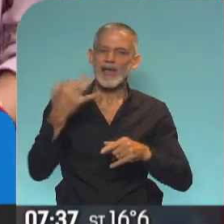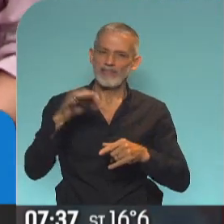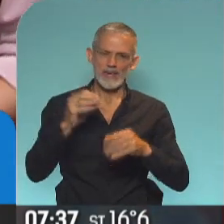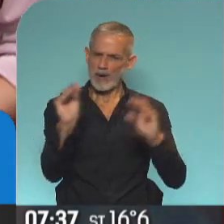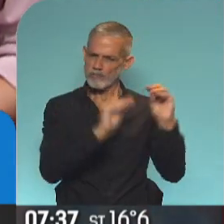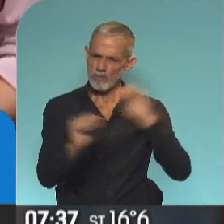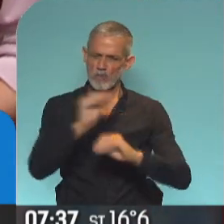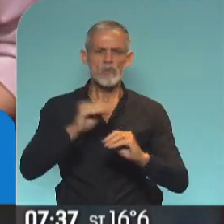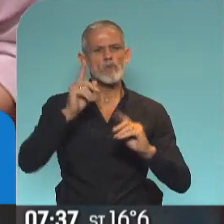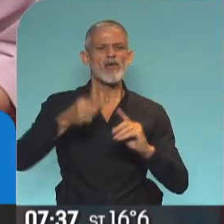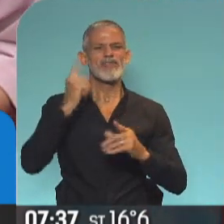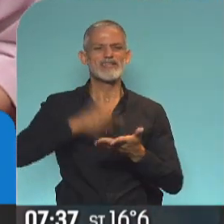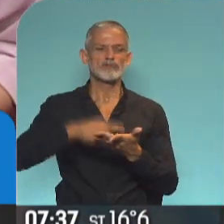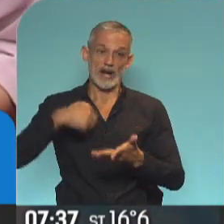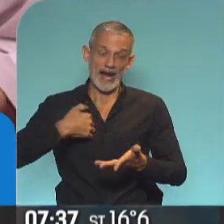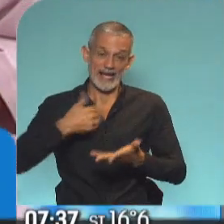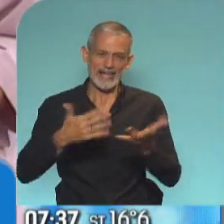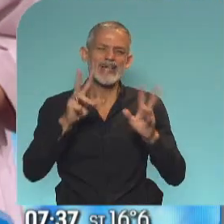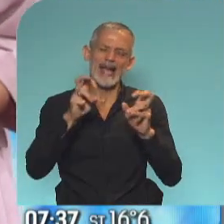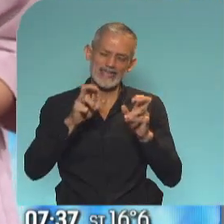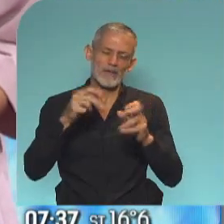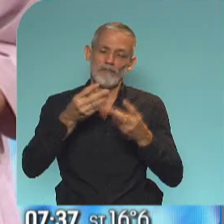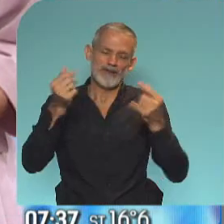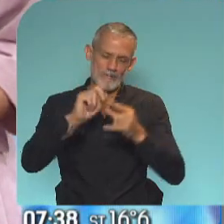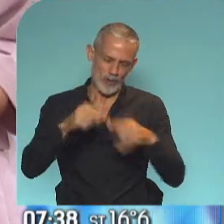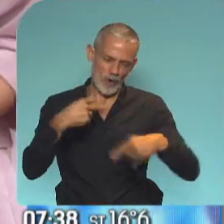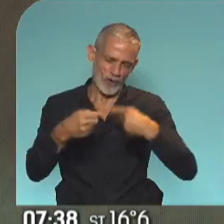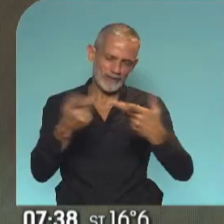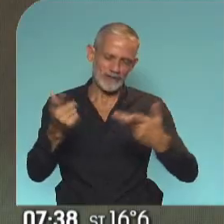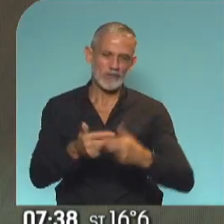ser establecido en Argentina. Bueno, un tema que vamos a seguir hablando. Gracias, Flor. Y ahora nos vamos a ver.